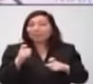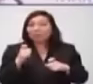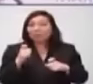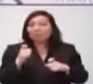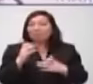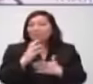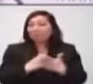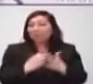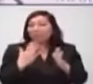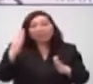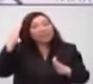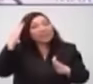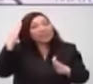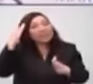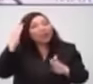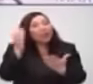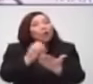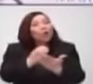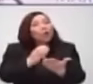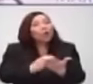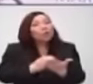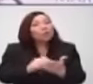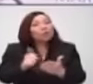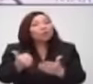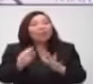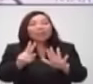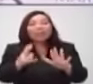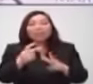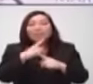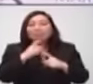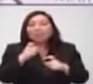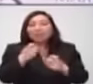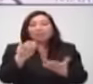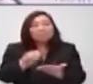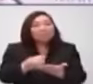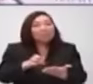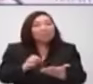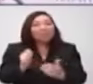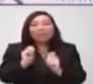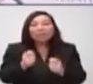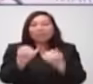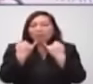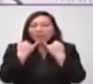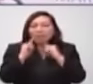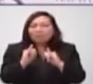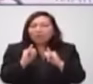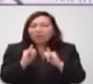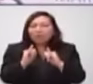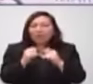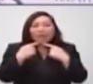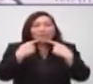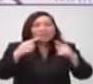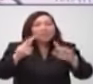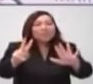en menos de 10 días, se contrata un perito externo y el 17 de marzo ese perito externo entrega un informe. Y el